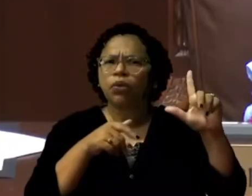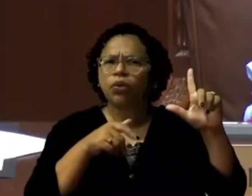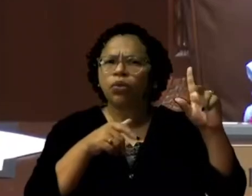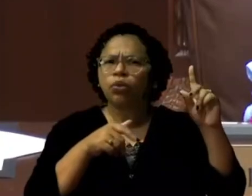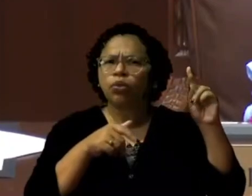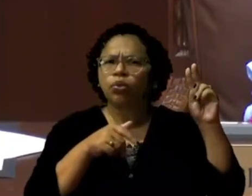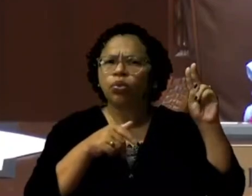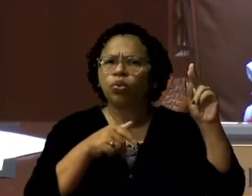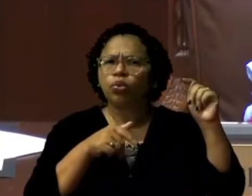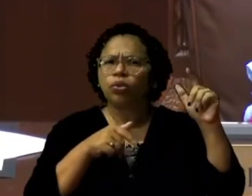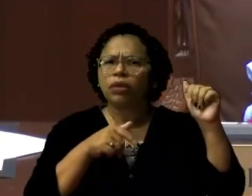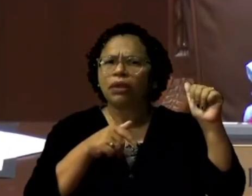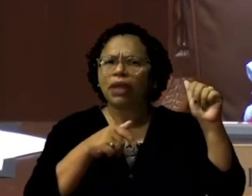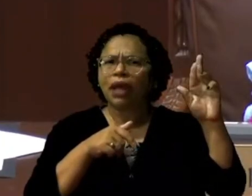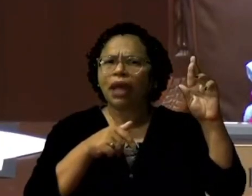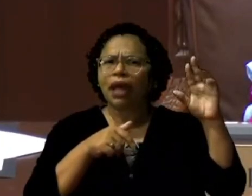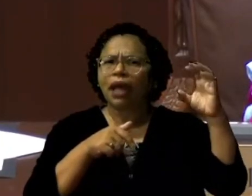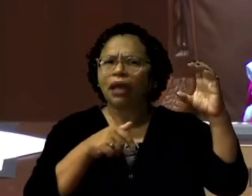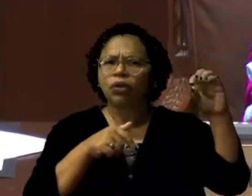Elías.